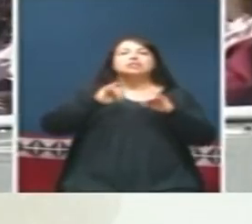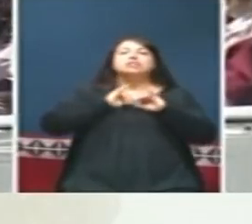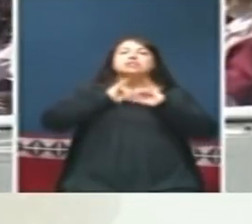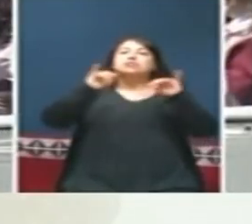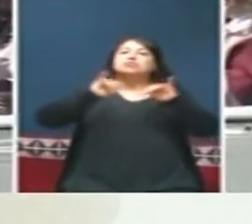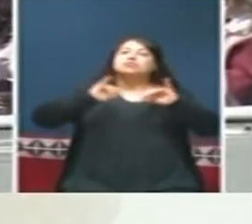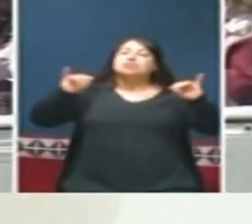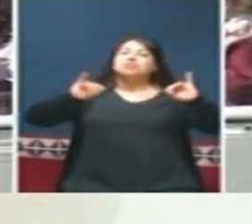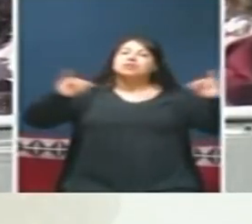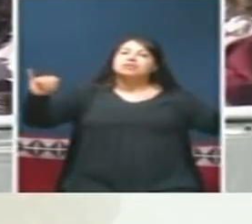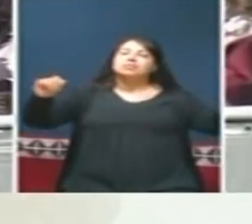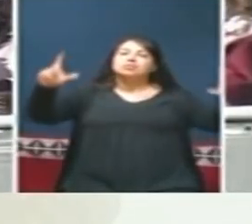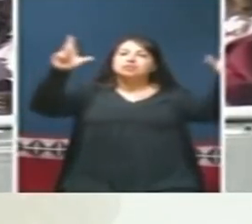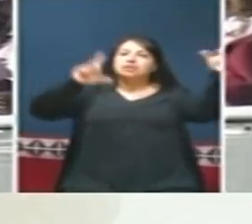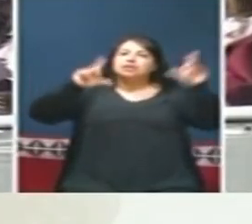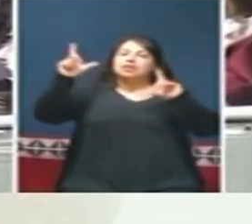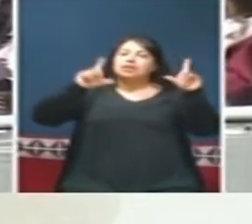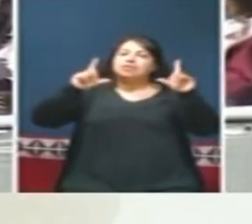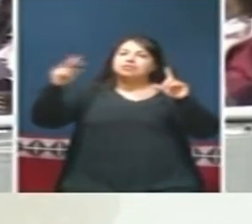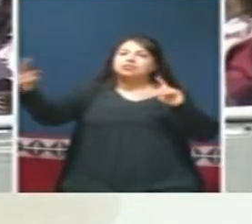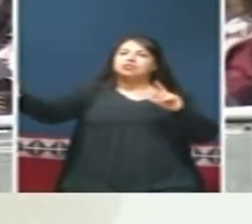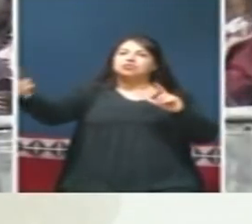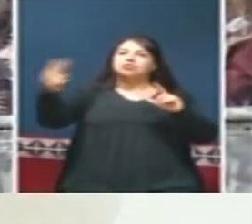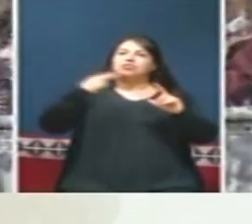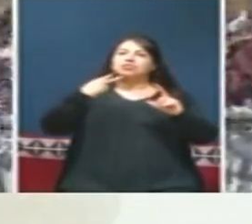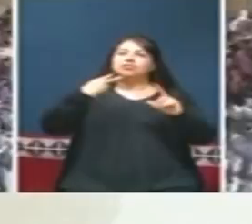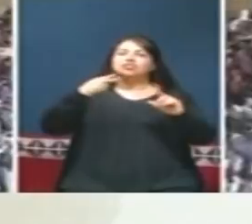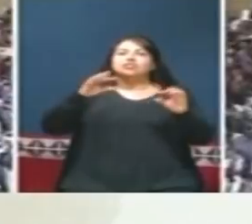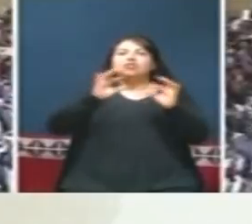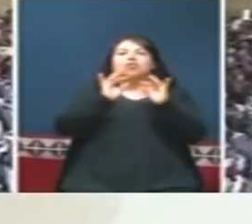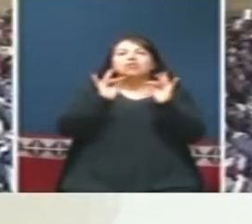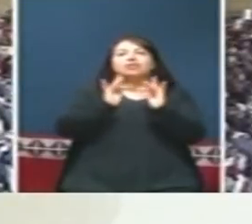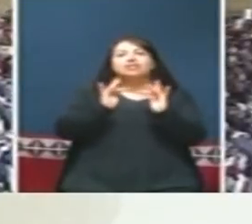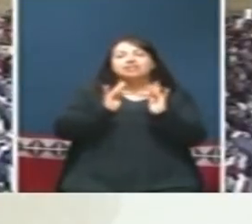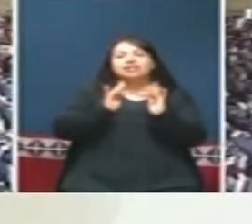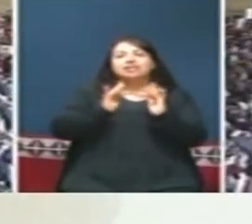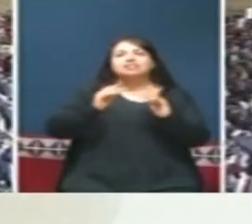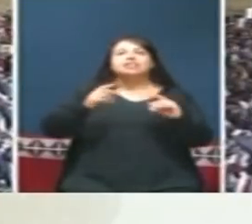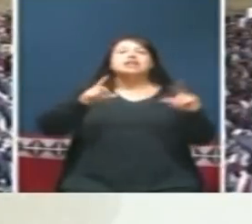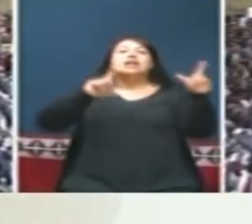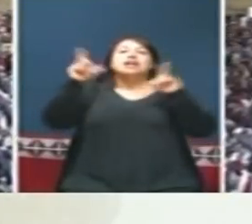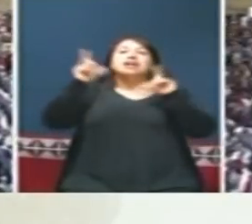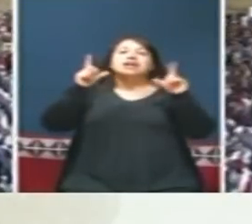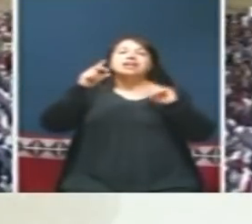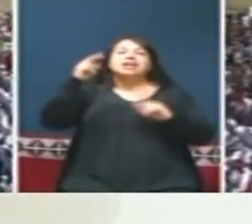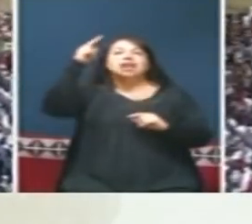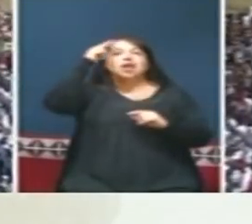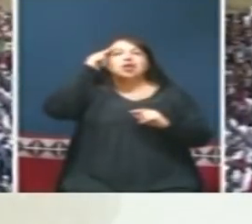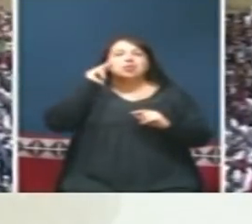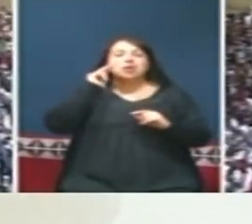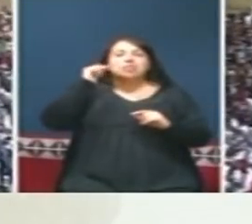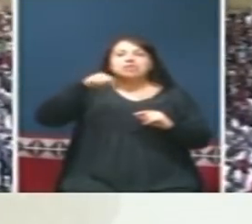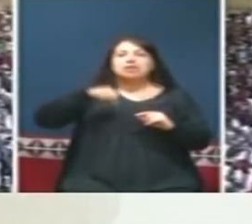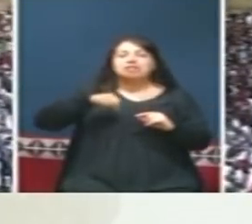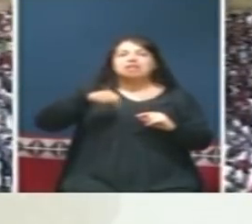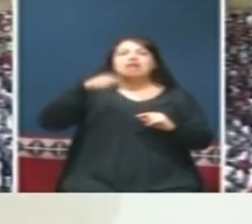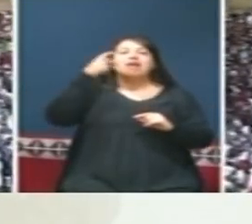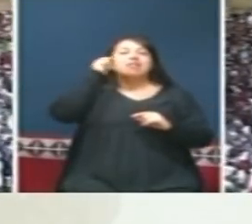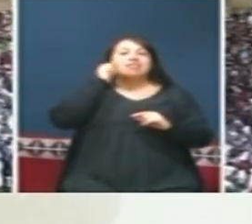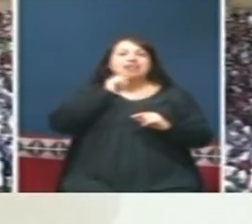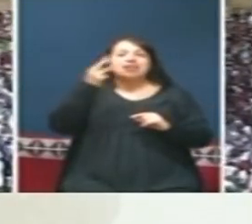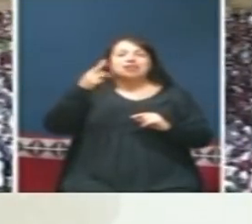que nos están siguiendo a través de la red y de Canal 9, el canal local de nuestra provincia.